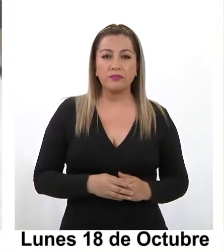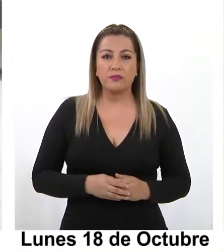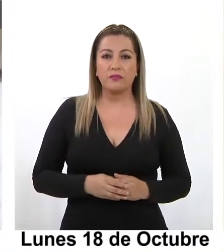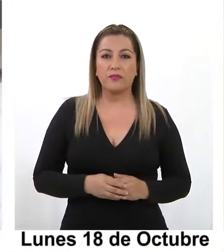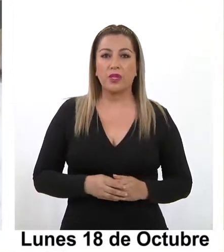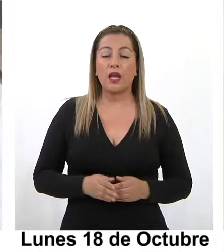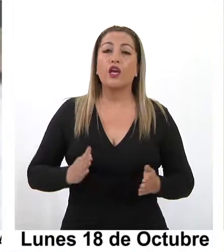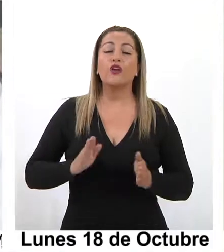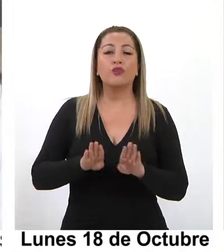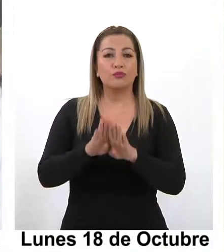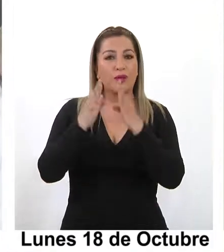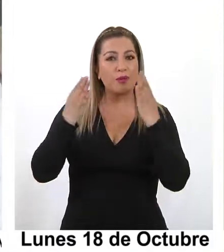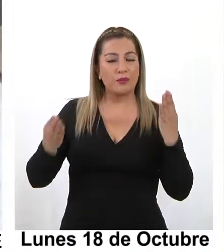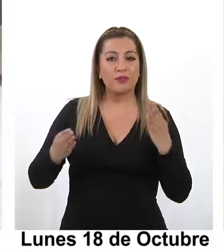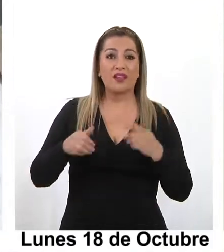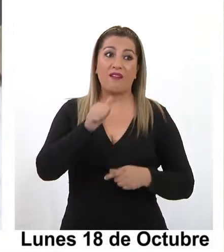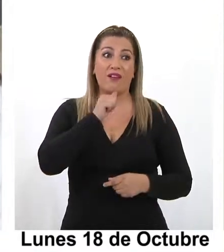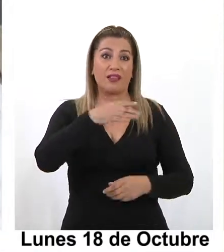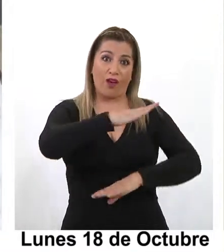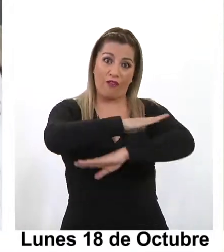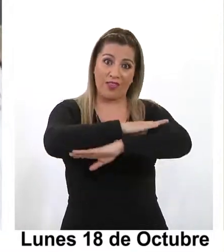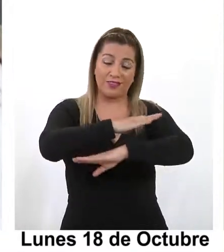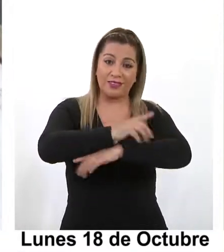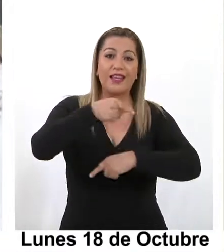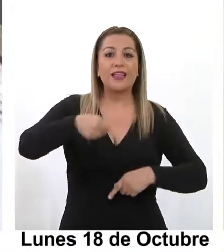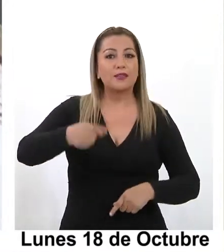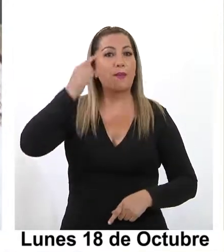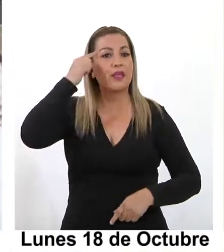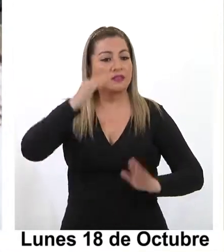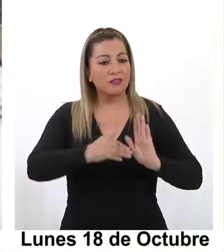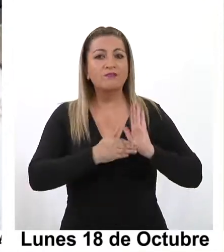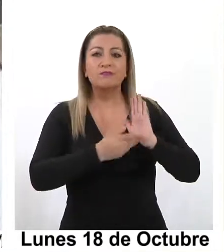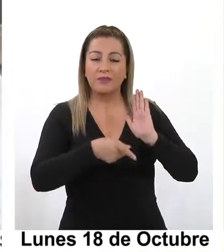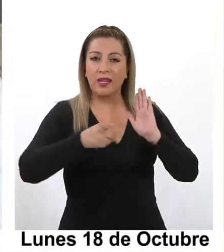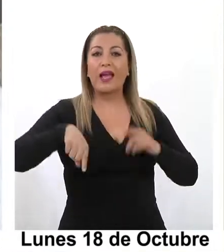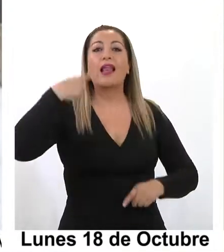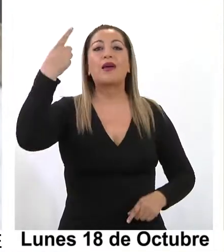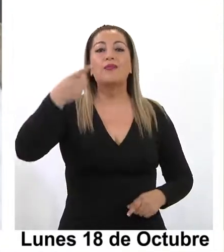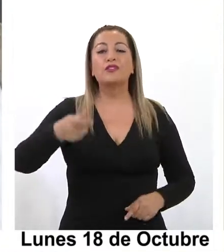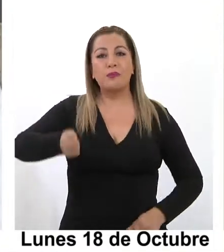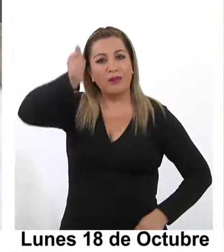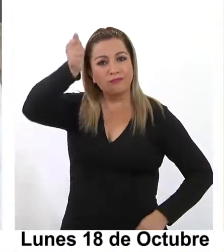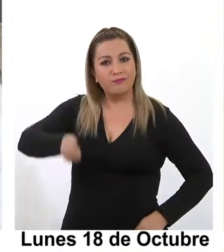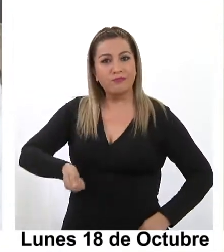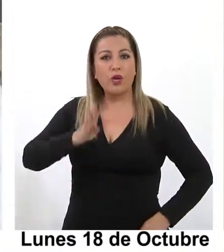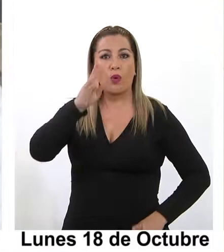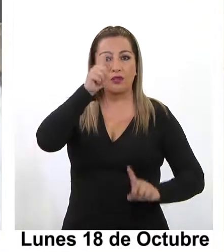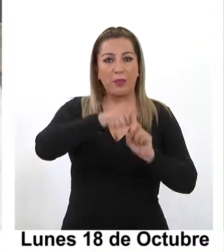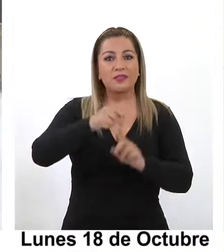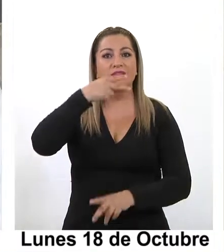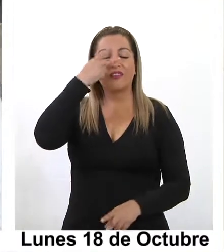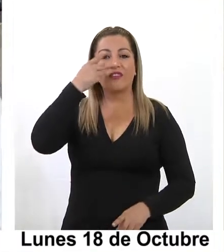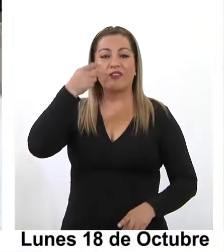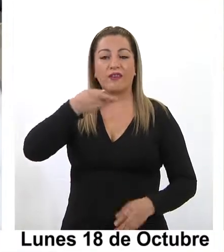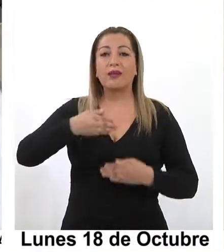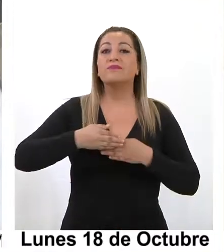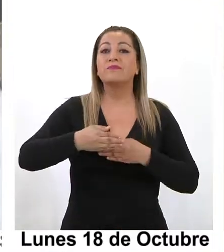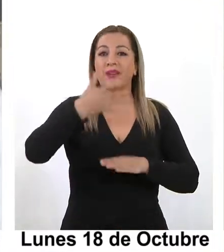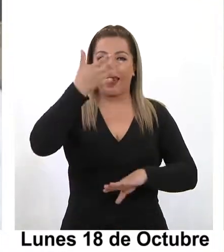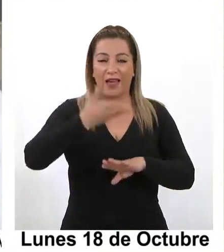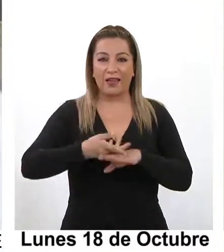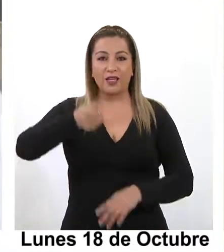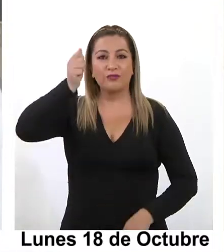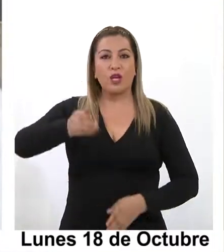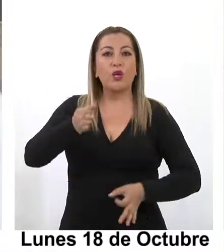la causa de desacato y que evidentemente esta se tenga en consideración en la próxima audiencia del 4 de noviembre, que se encuentra fijada por el